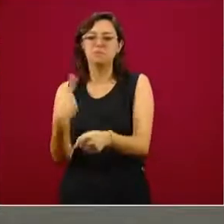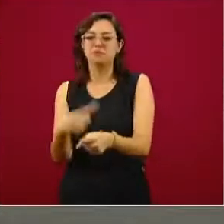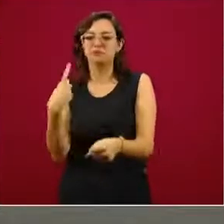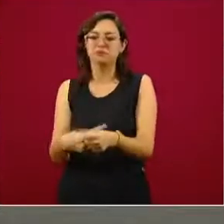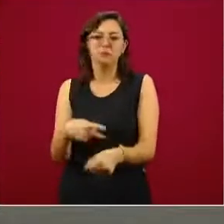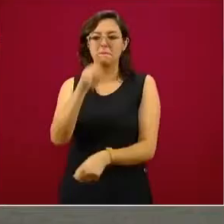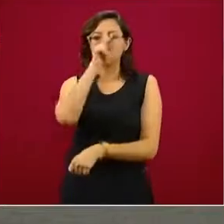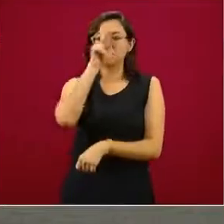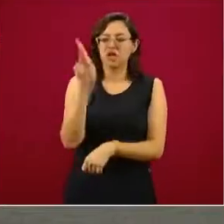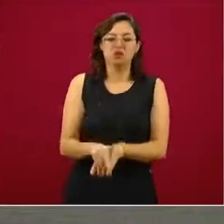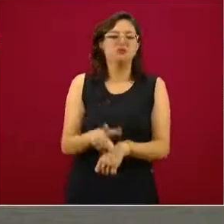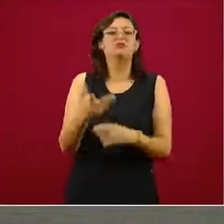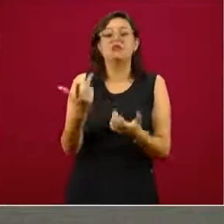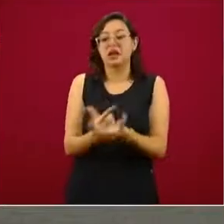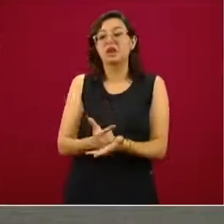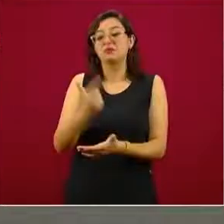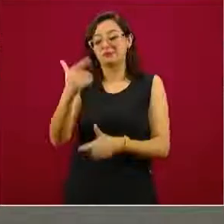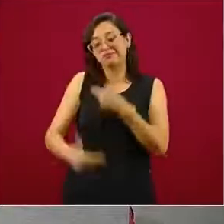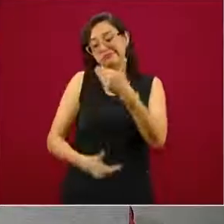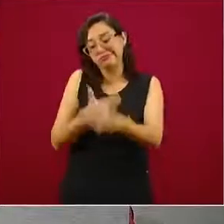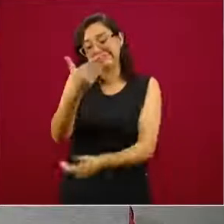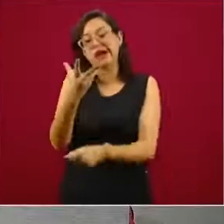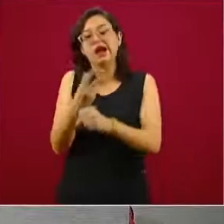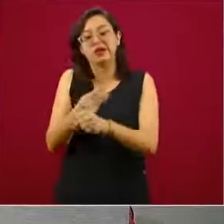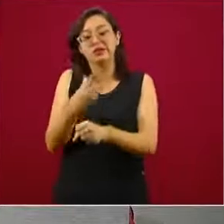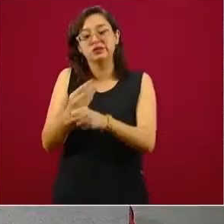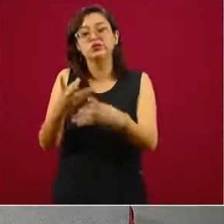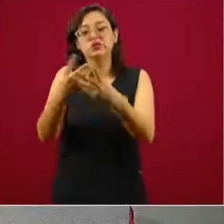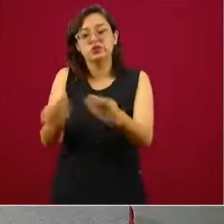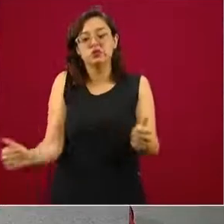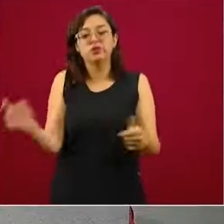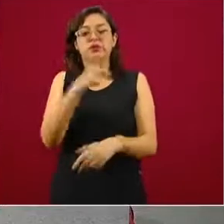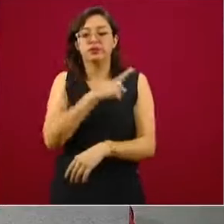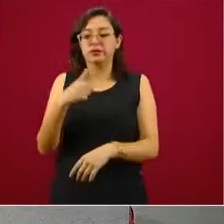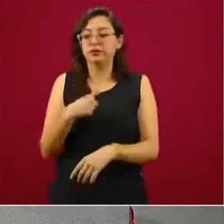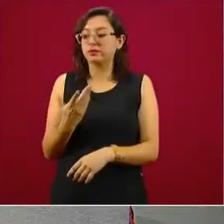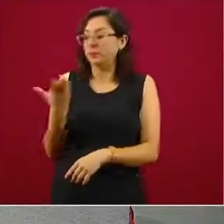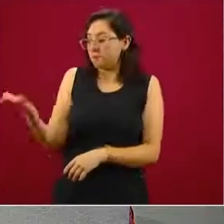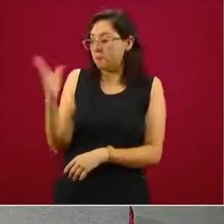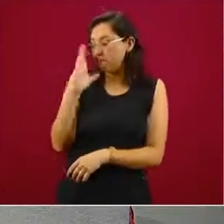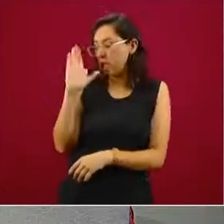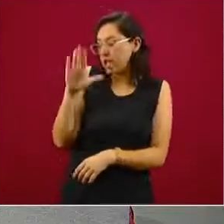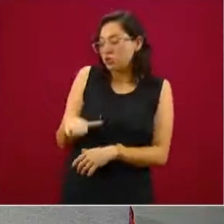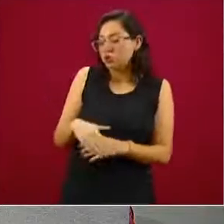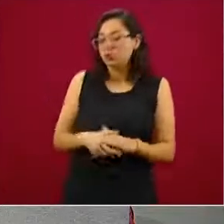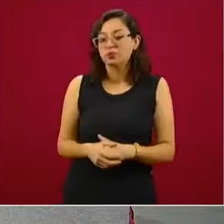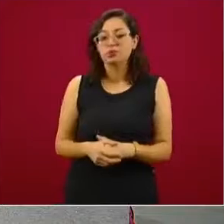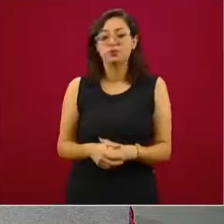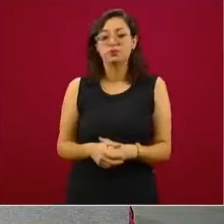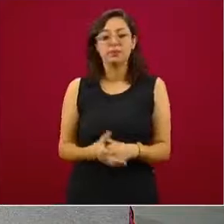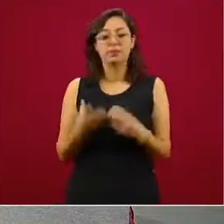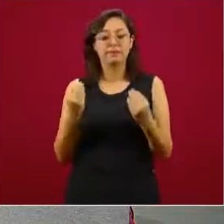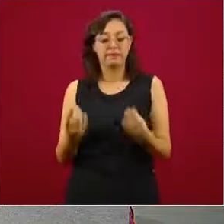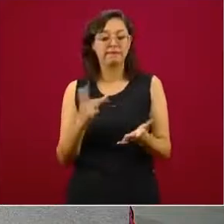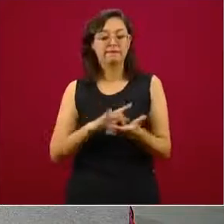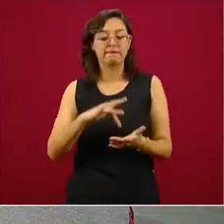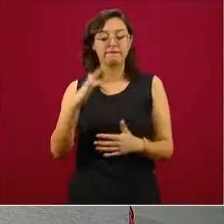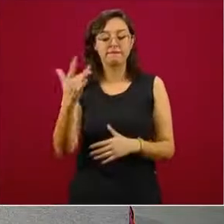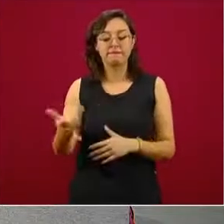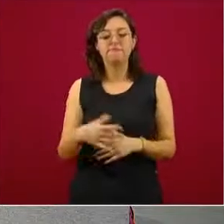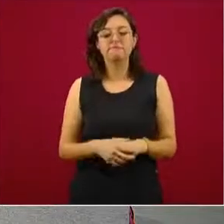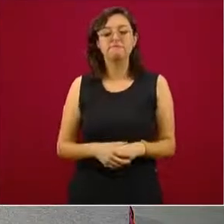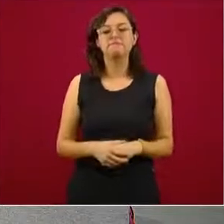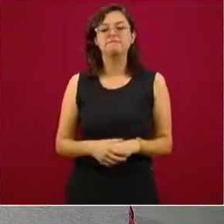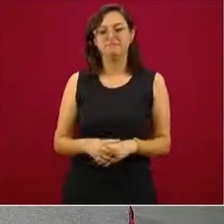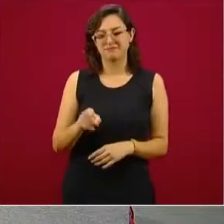entero. Es algo que estaremos trabajando. Sí. Maestro. Muchas gracias, Bianca. Y justo agradezco